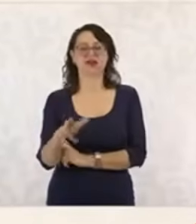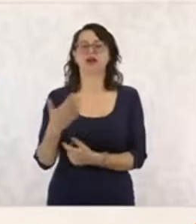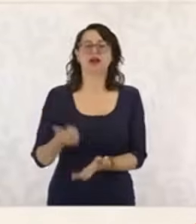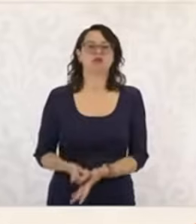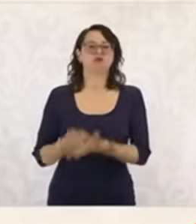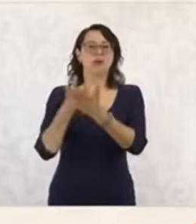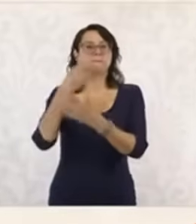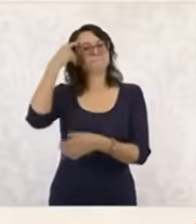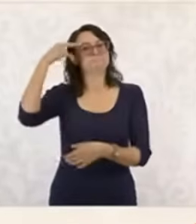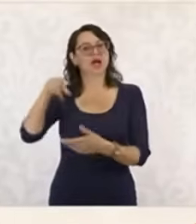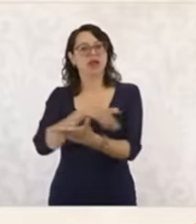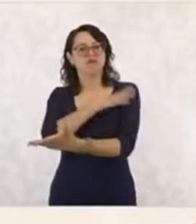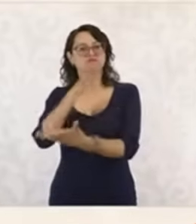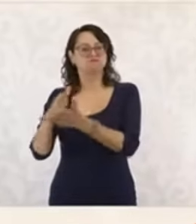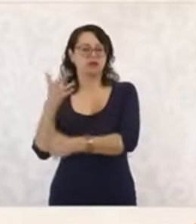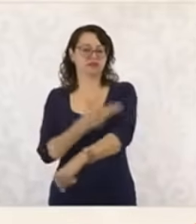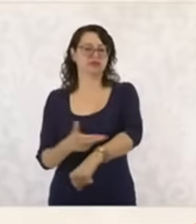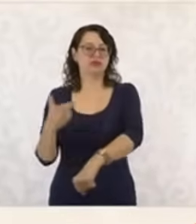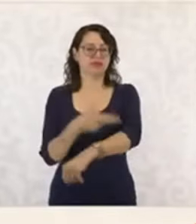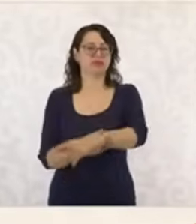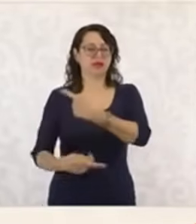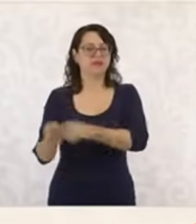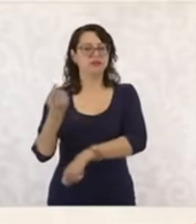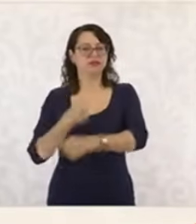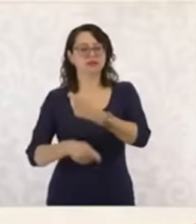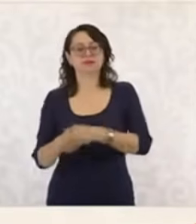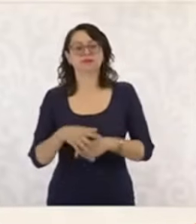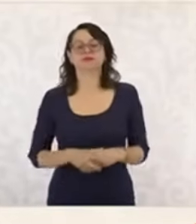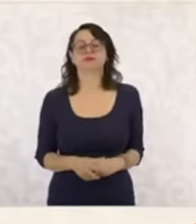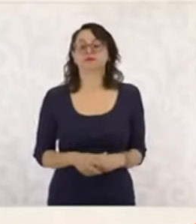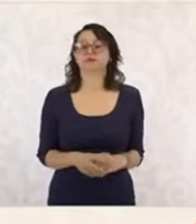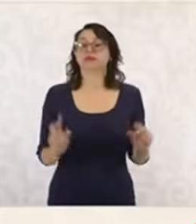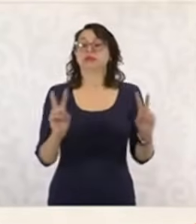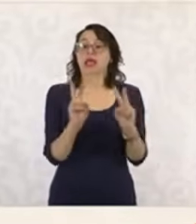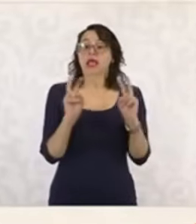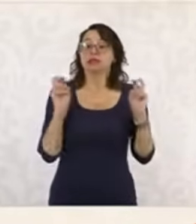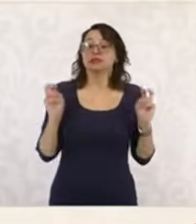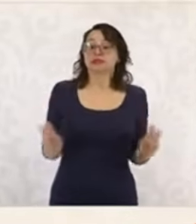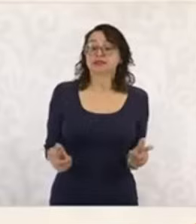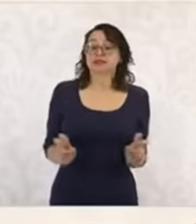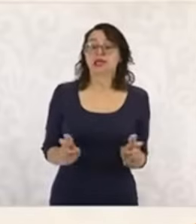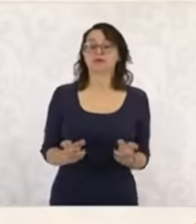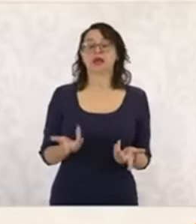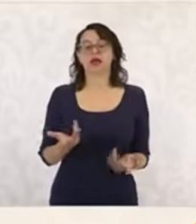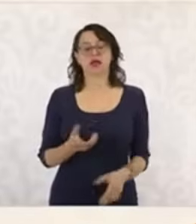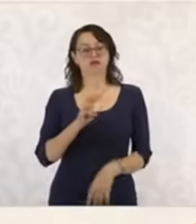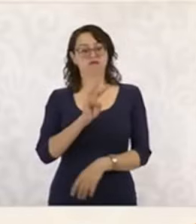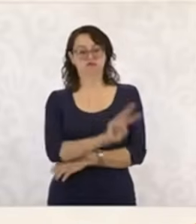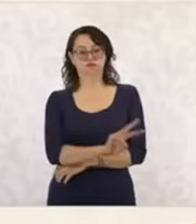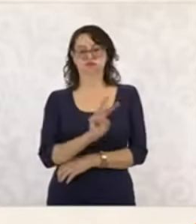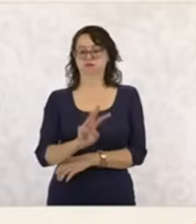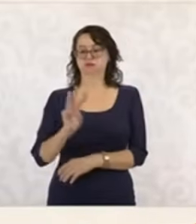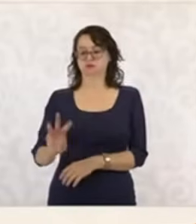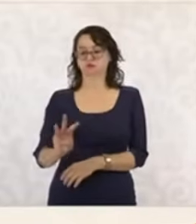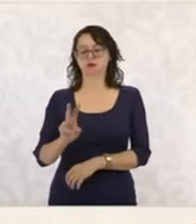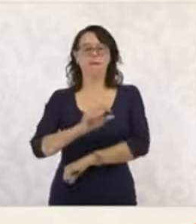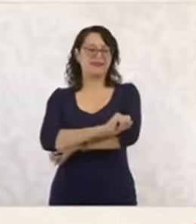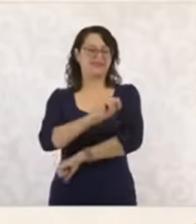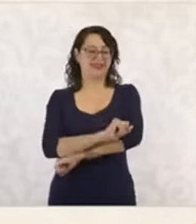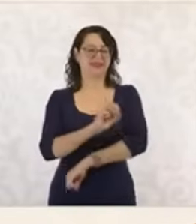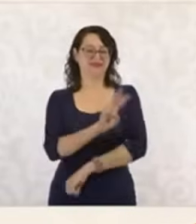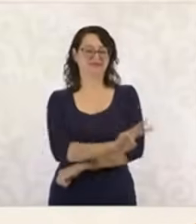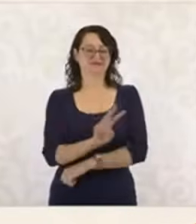los pequeños y medianos usuarios. En el tema de la ventanilla digital única para la atención de